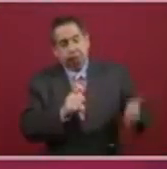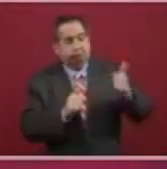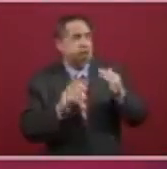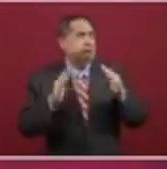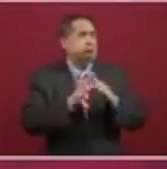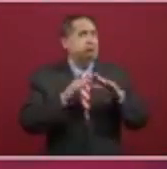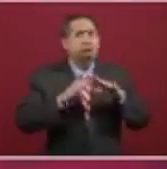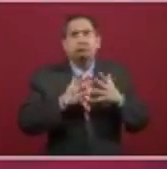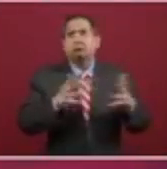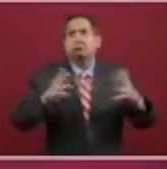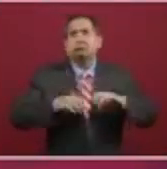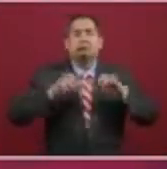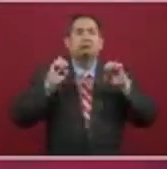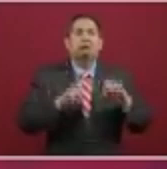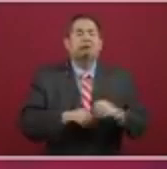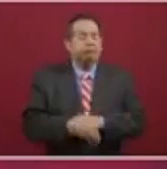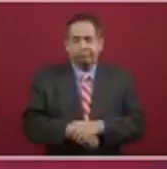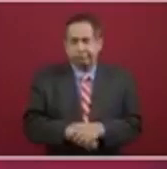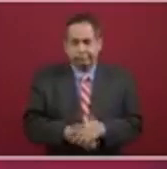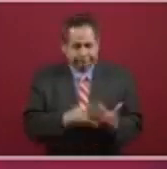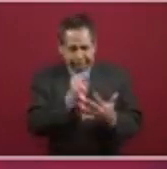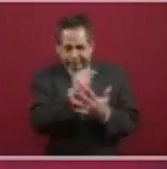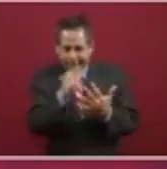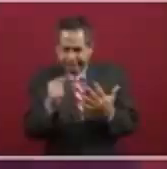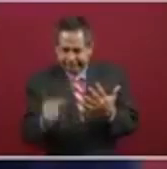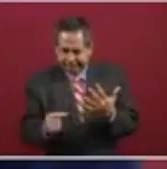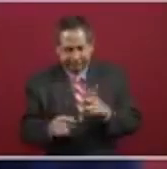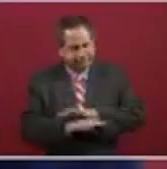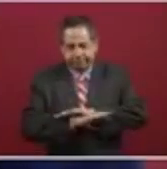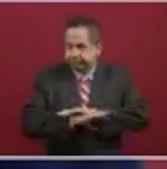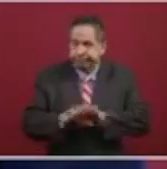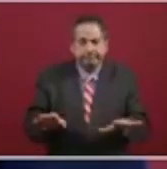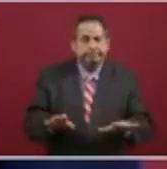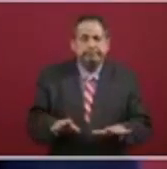residencia. Todas esas cosas,